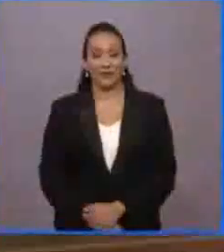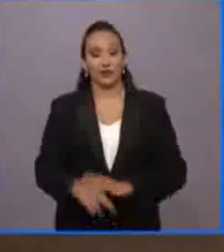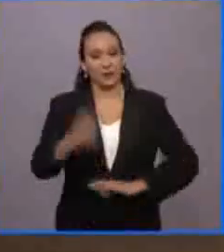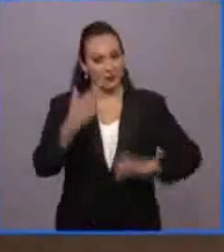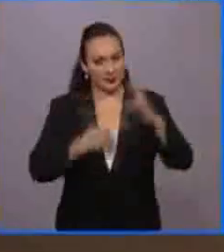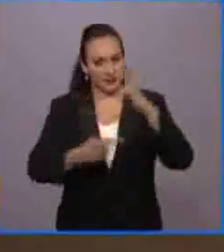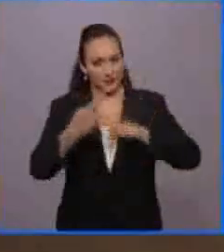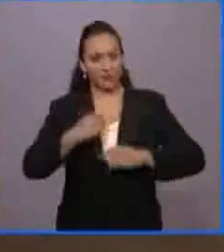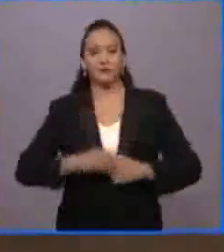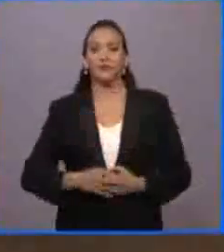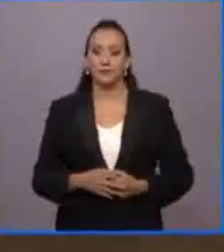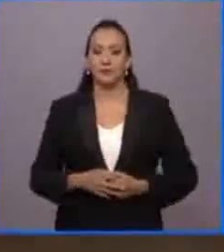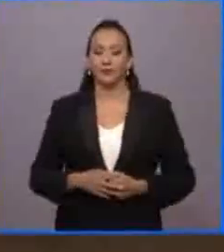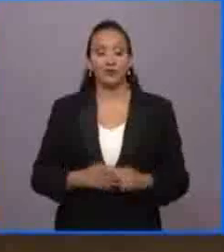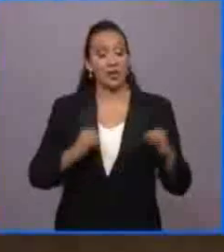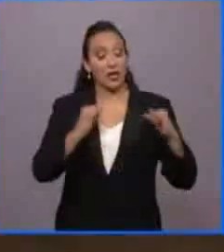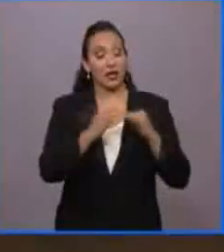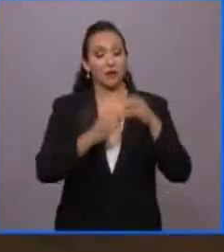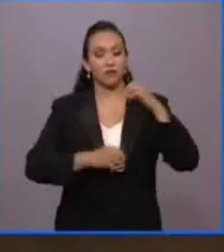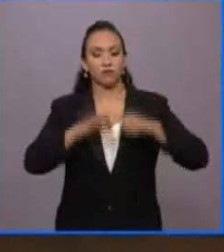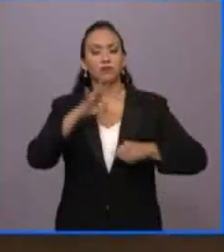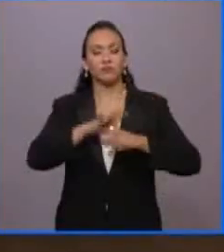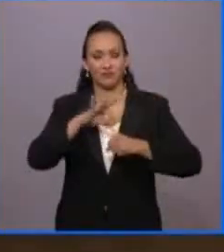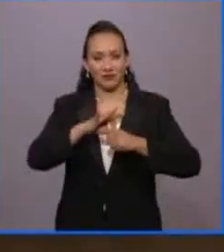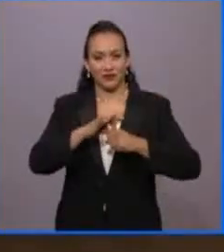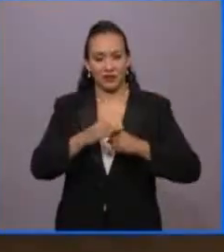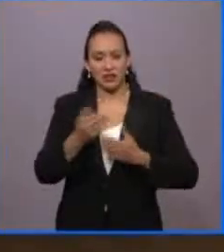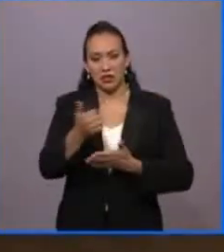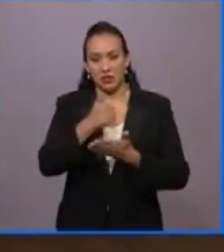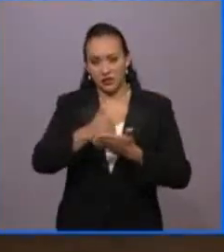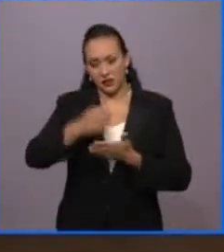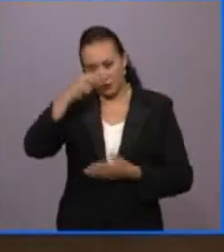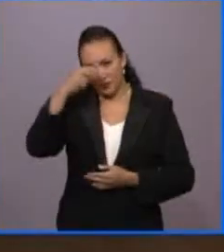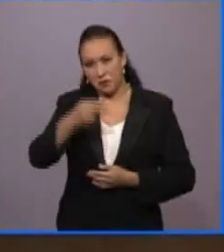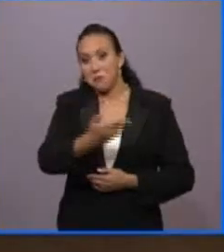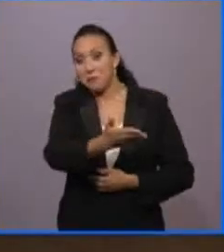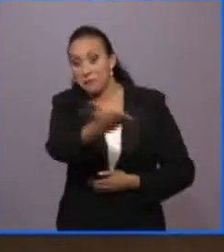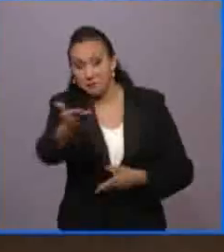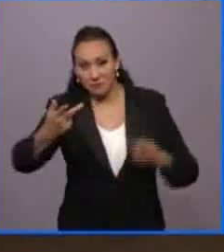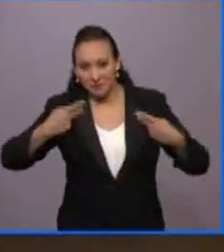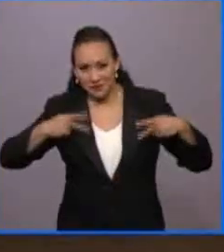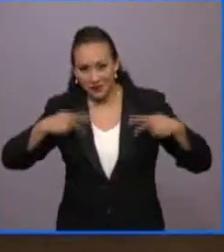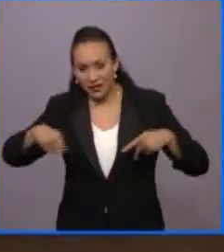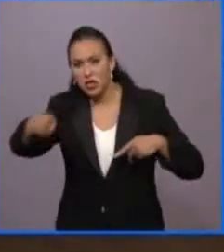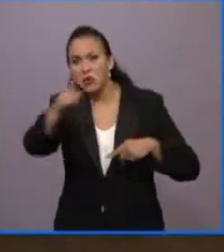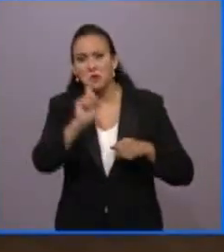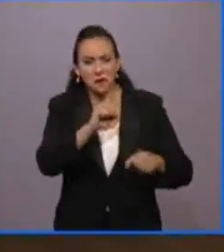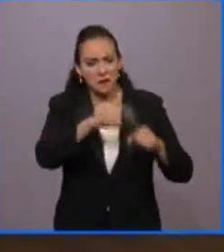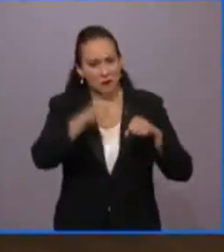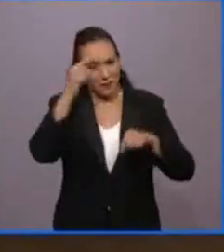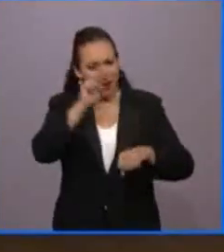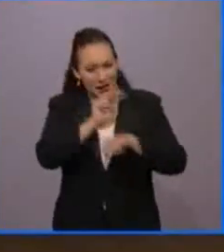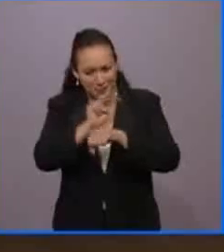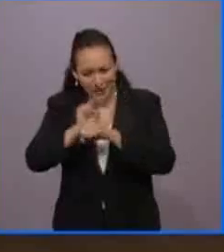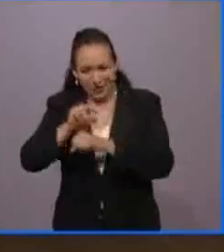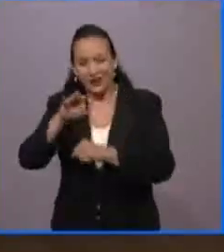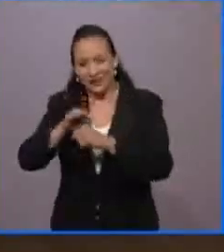Al regresar, el Instituto Electoral Capitalino invita a la ciudadanía a registrarse como observador electoral.